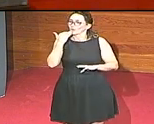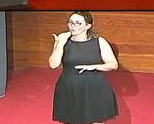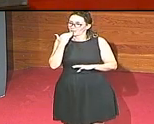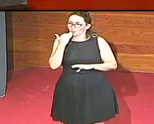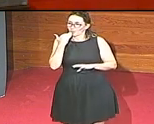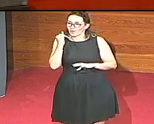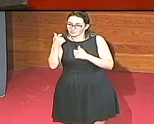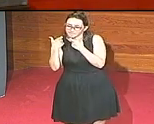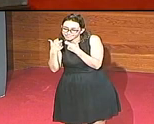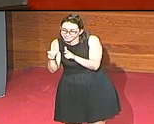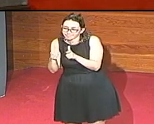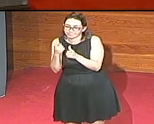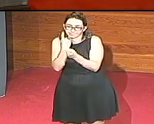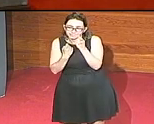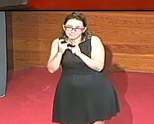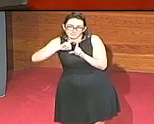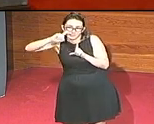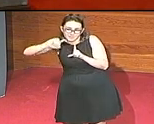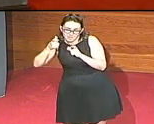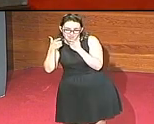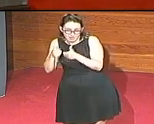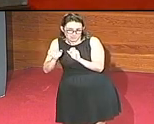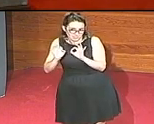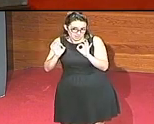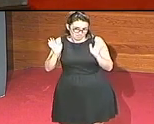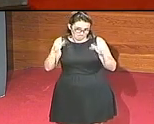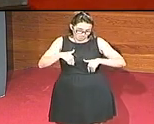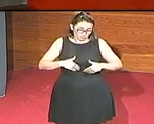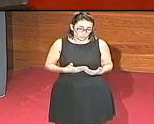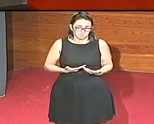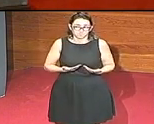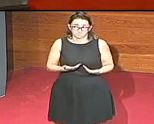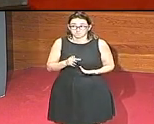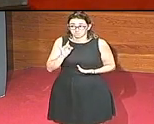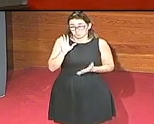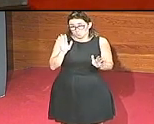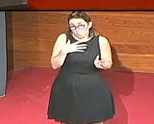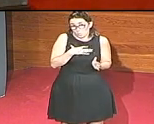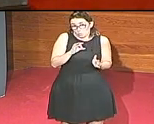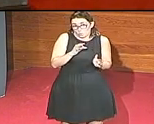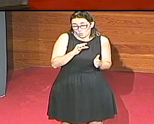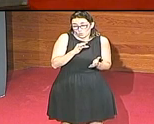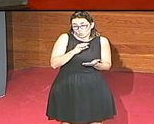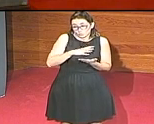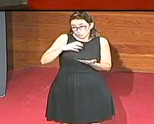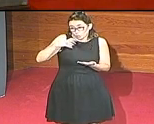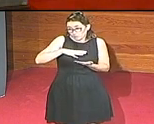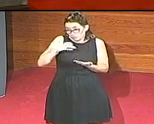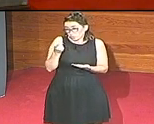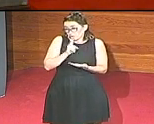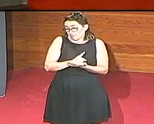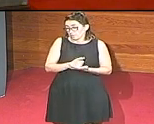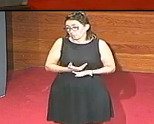que ya he hecho en ninguna página ni na pero si las puedo subir si queréis